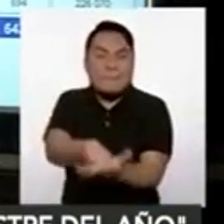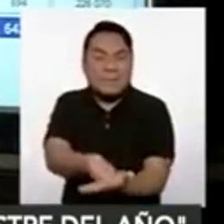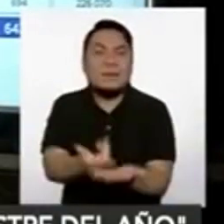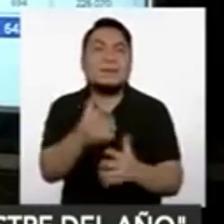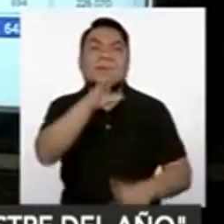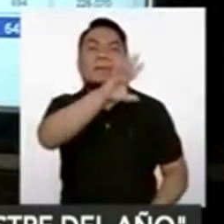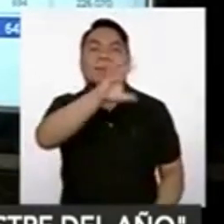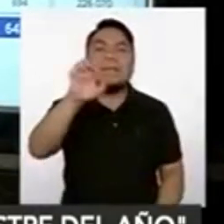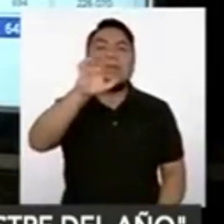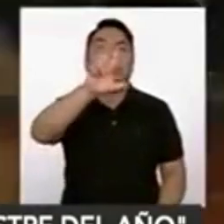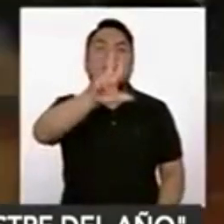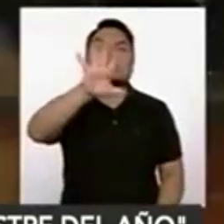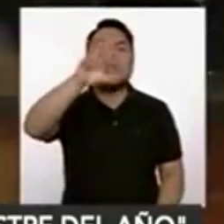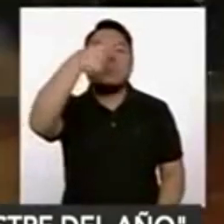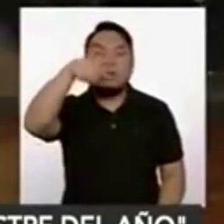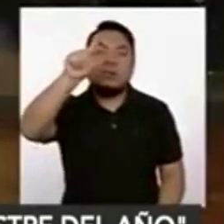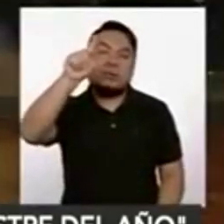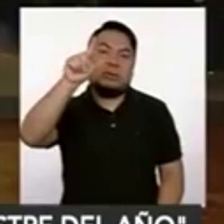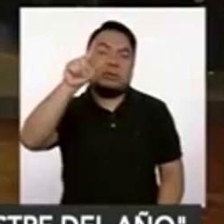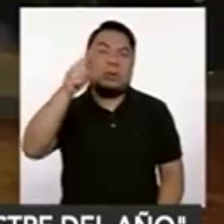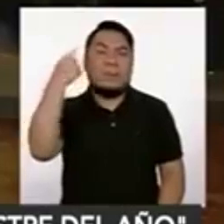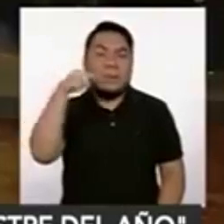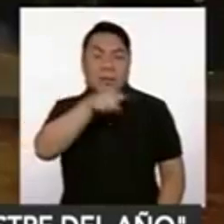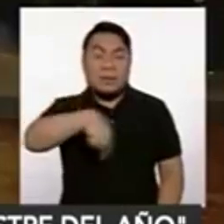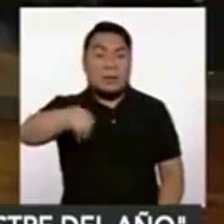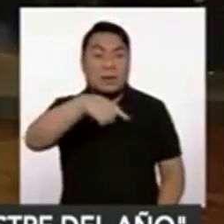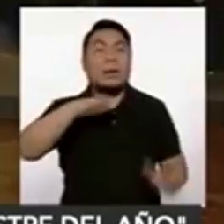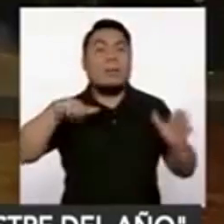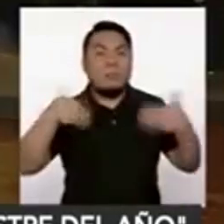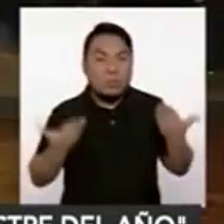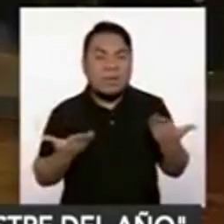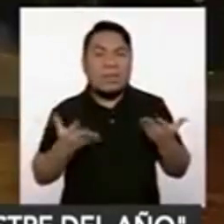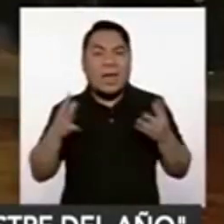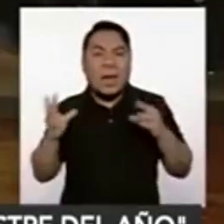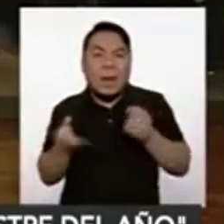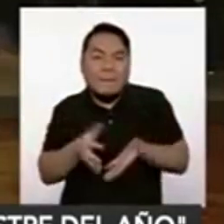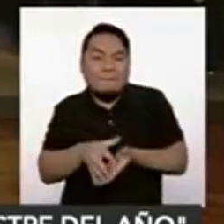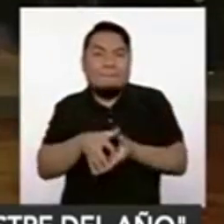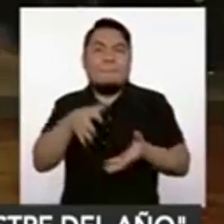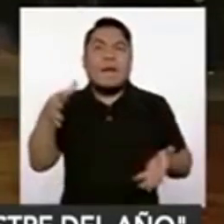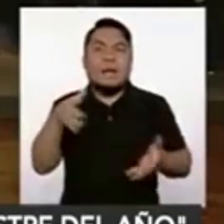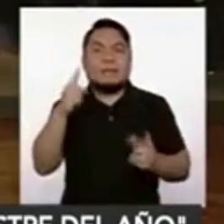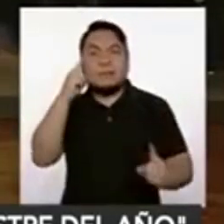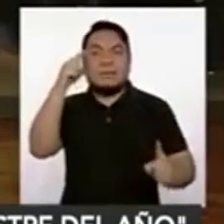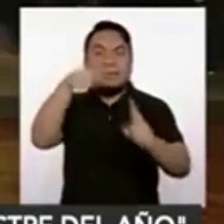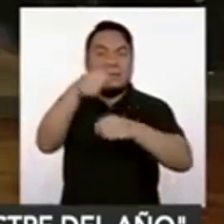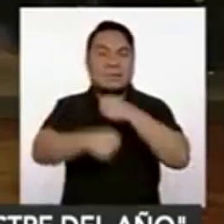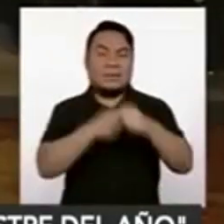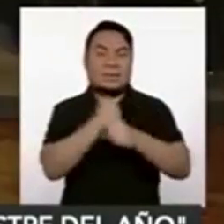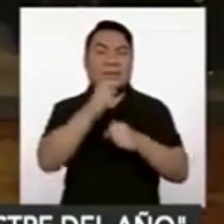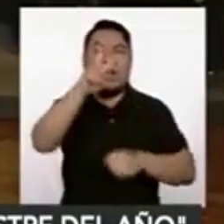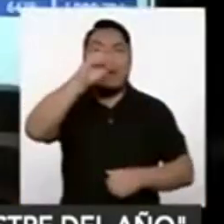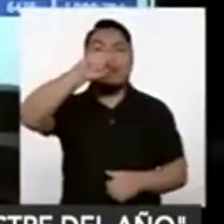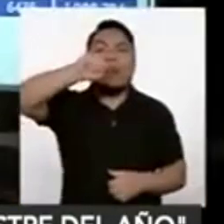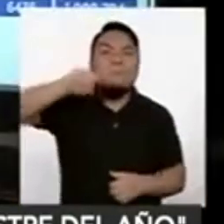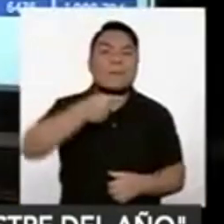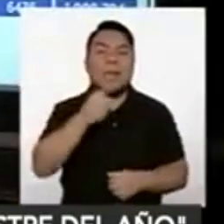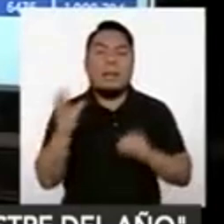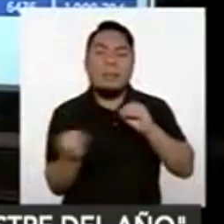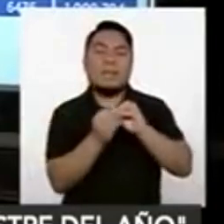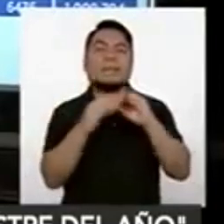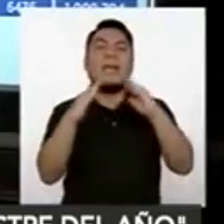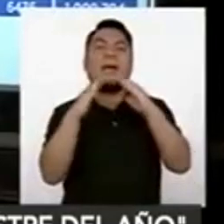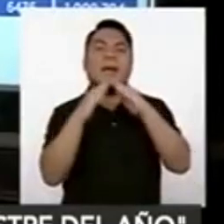de 535 millones para que puedan incrementar la meta de este año en 20.000 viviendas,